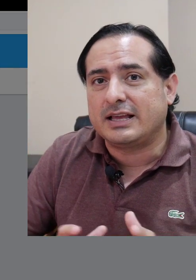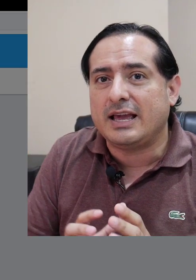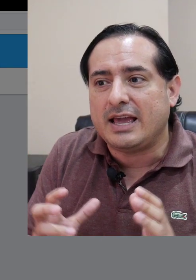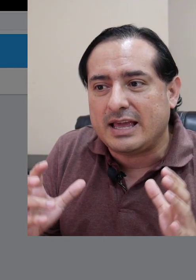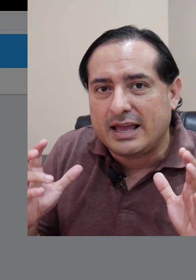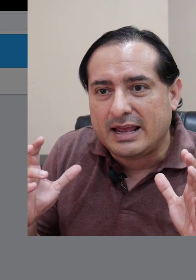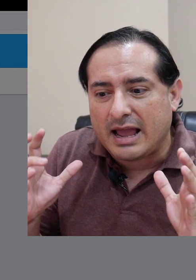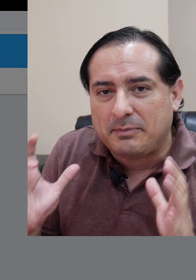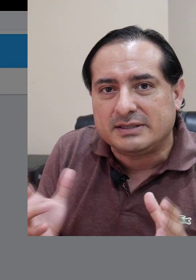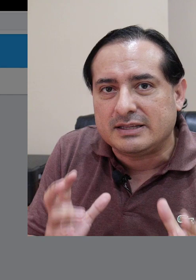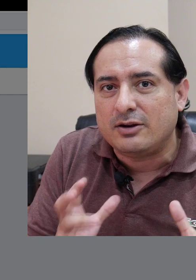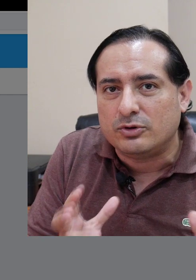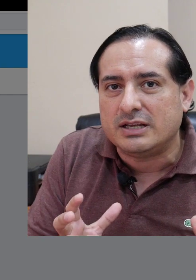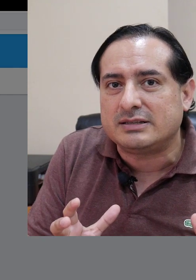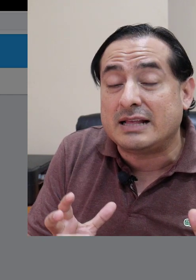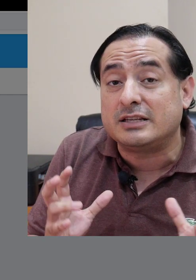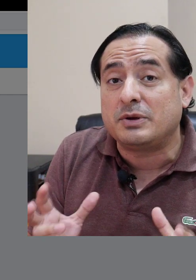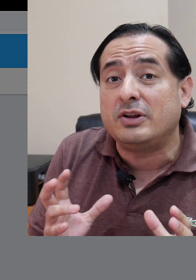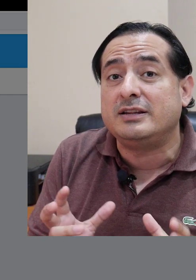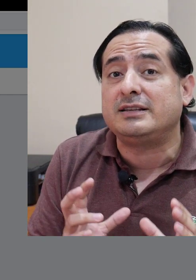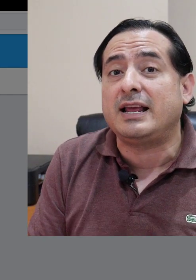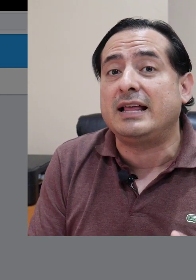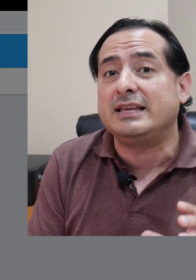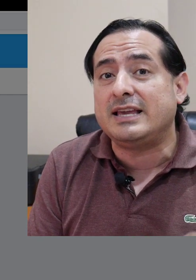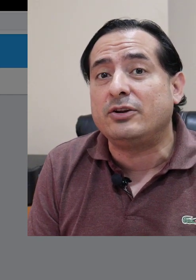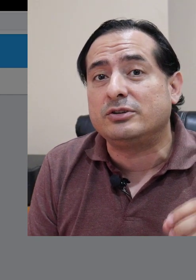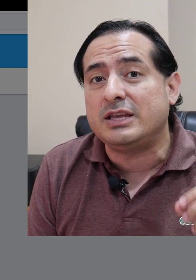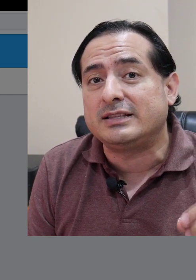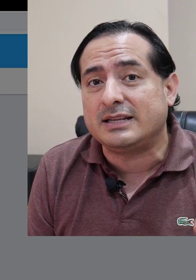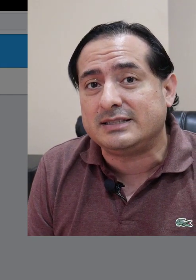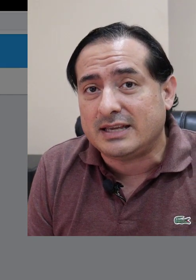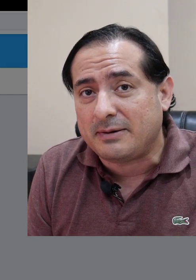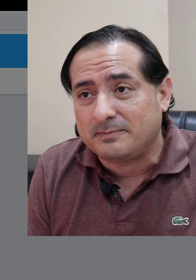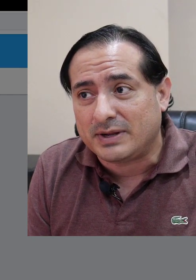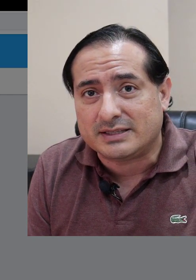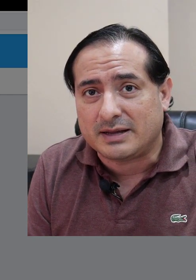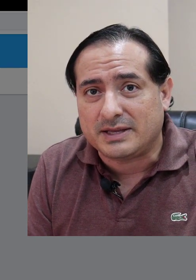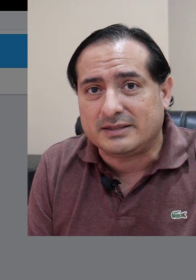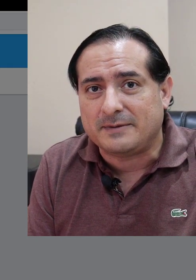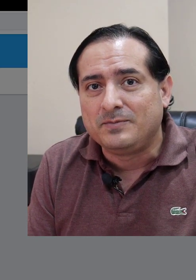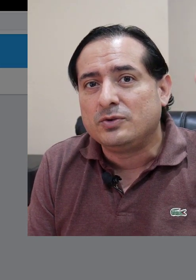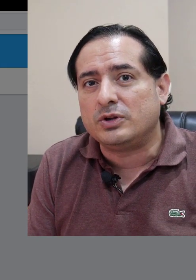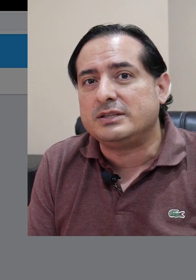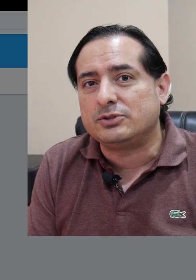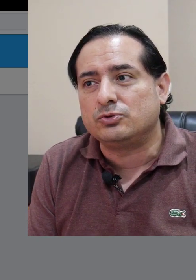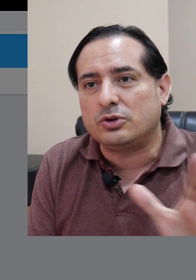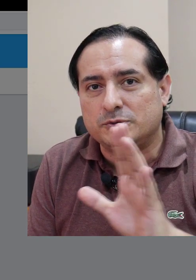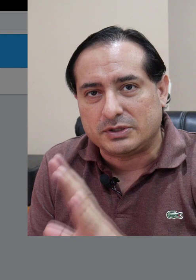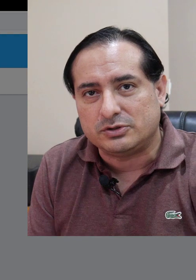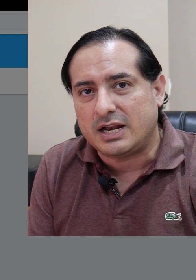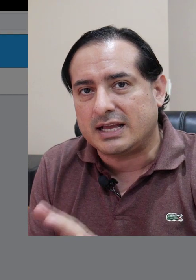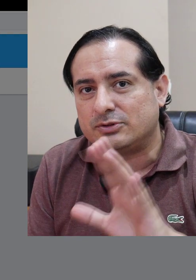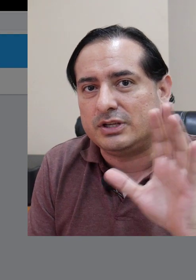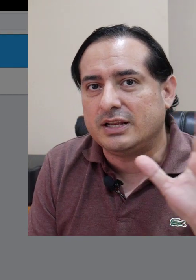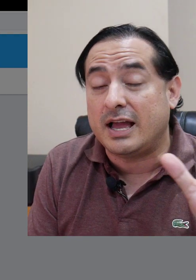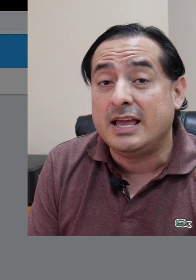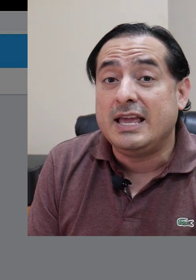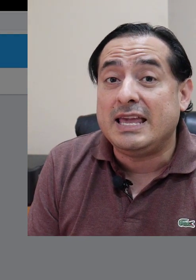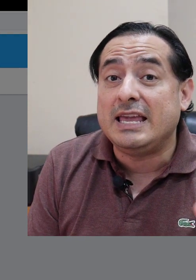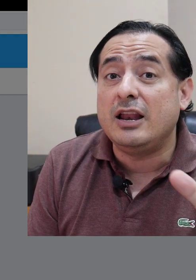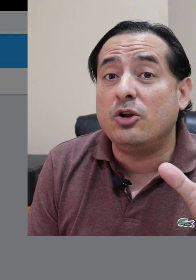recordar que a partir del lunes andrés manuel iniciar ya de lleno día tras día prácticamente con este asunto de los precios de la gasolina